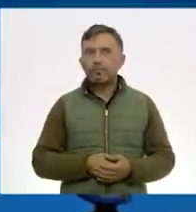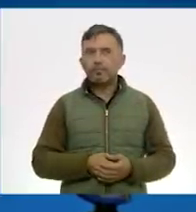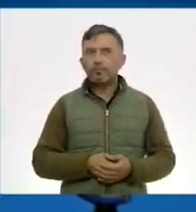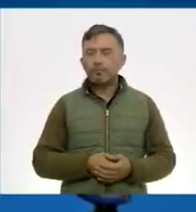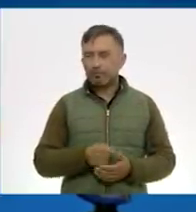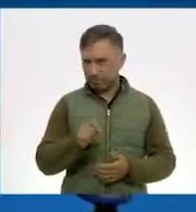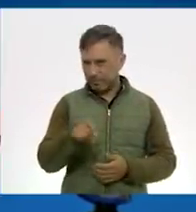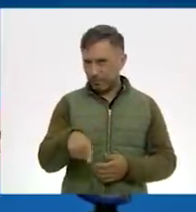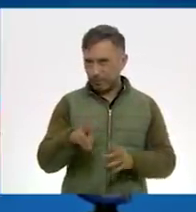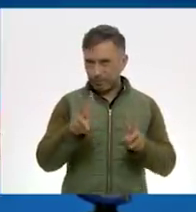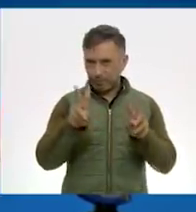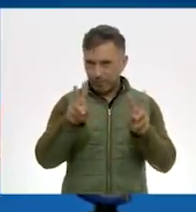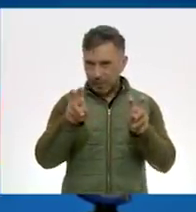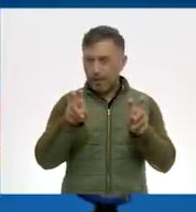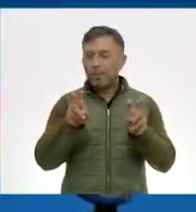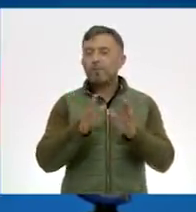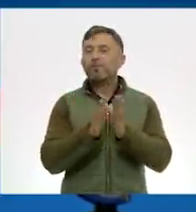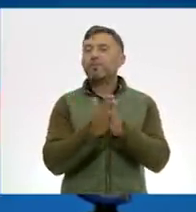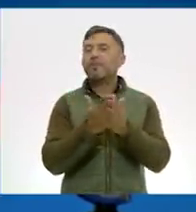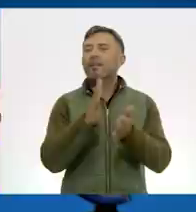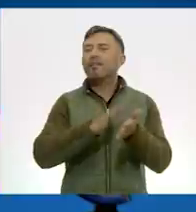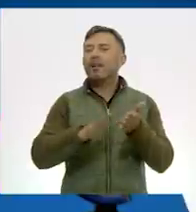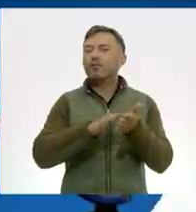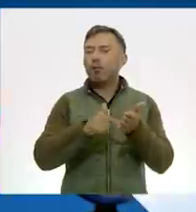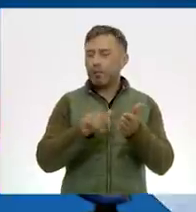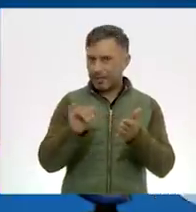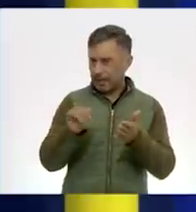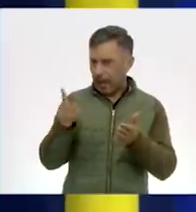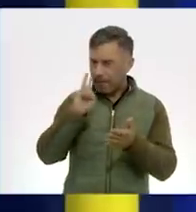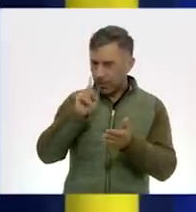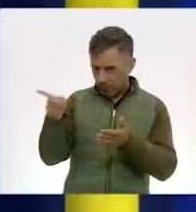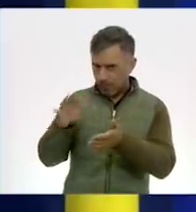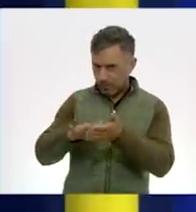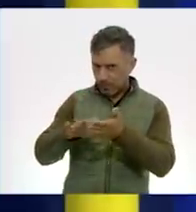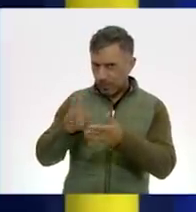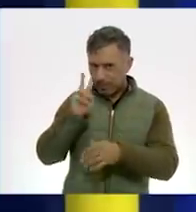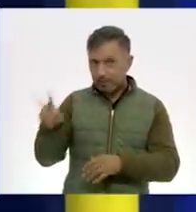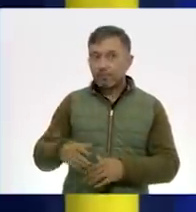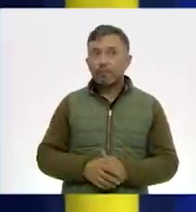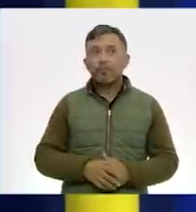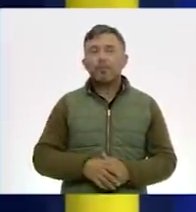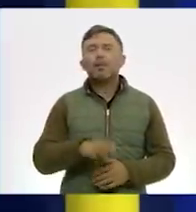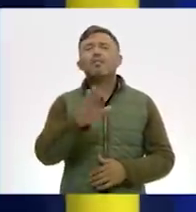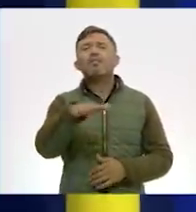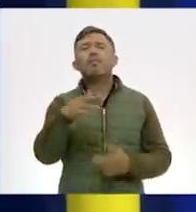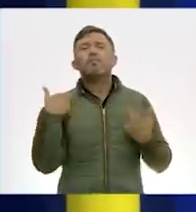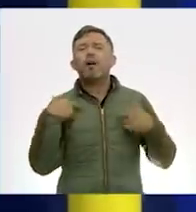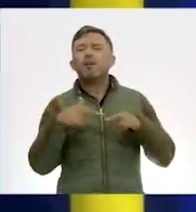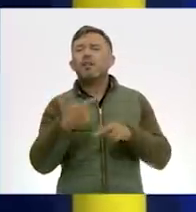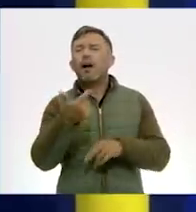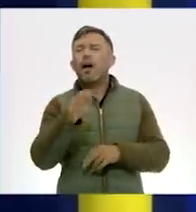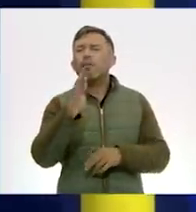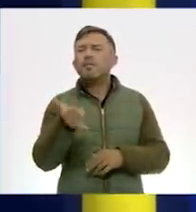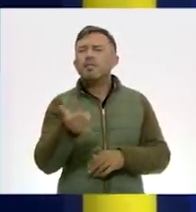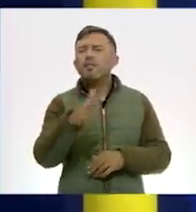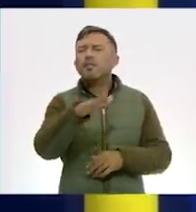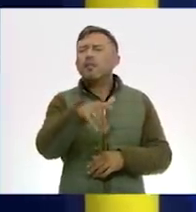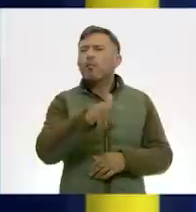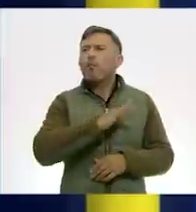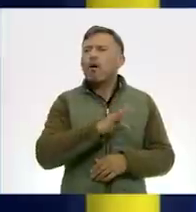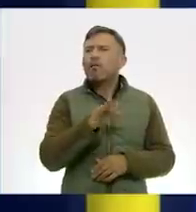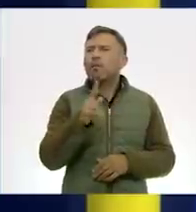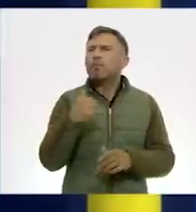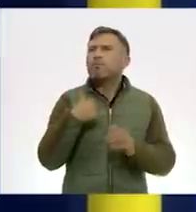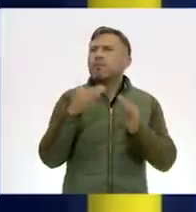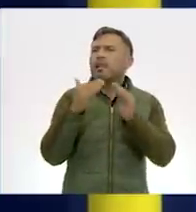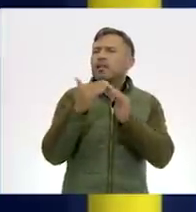este tema de los textos. Sí. A ver, escuchamos, María. Maestra Gaby, ¿qué actividad podríamos realizar en casa